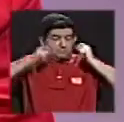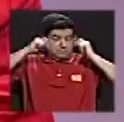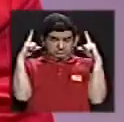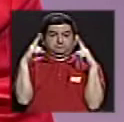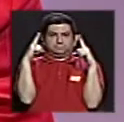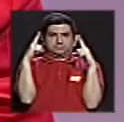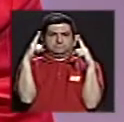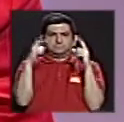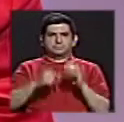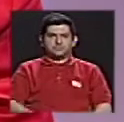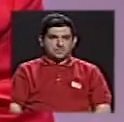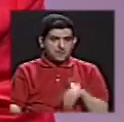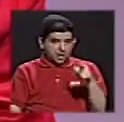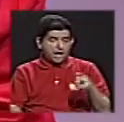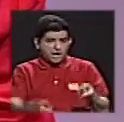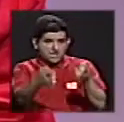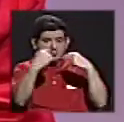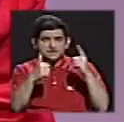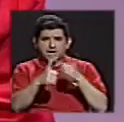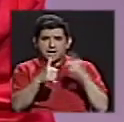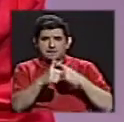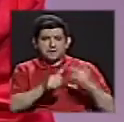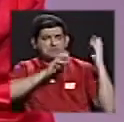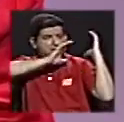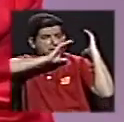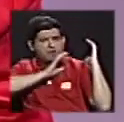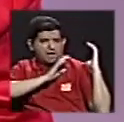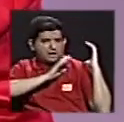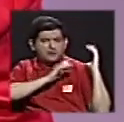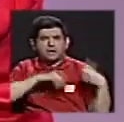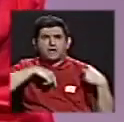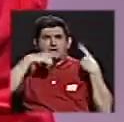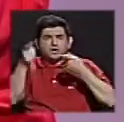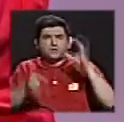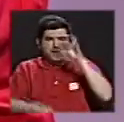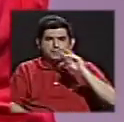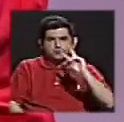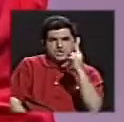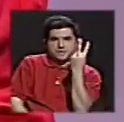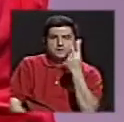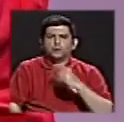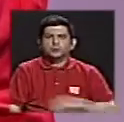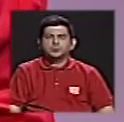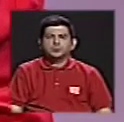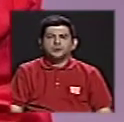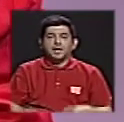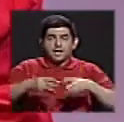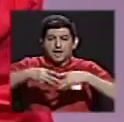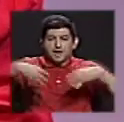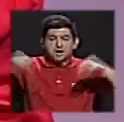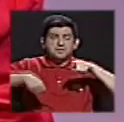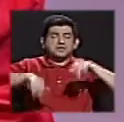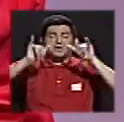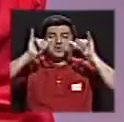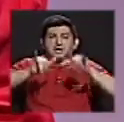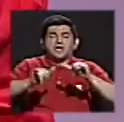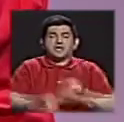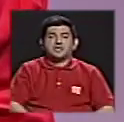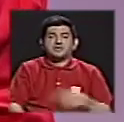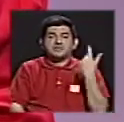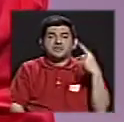más. Mientras ellas traen la primera carga y van para arriba a traer la segunda carga, el plátano que queda ahí